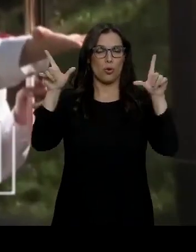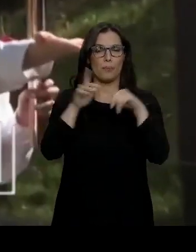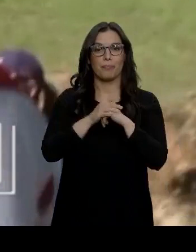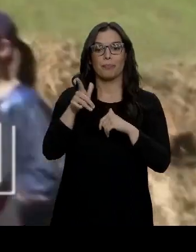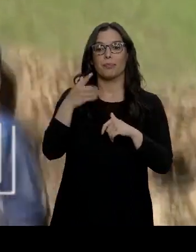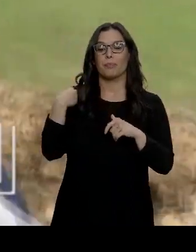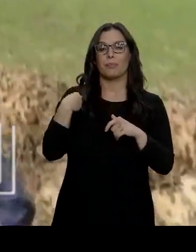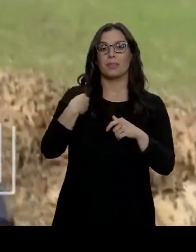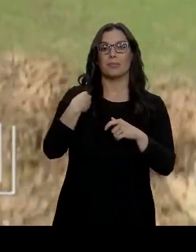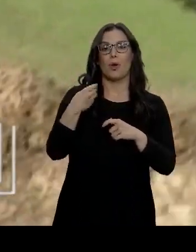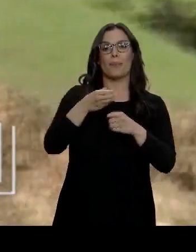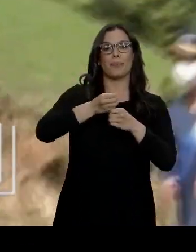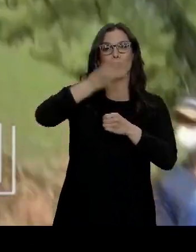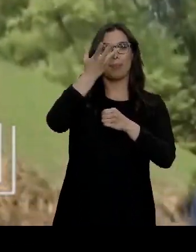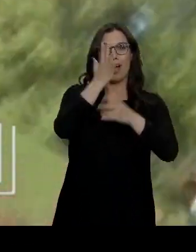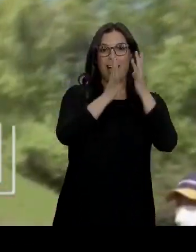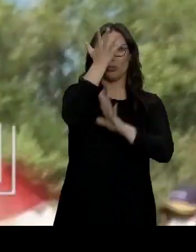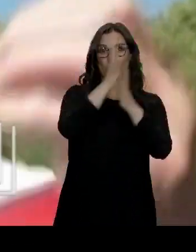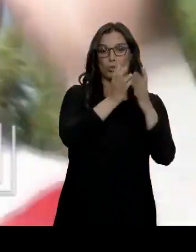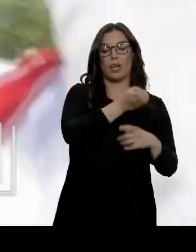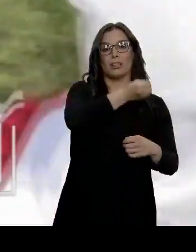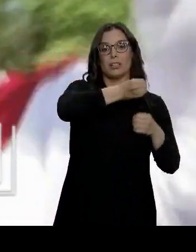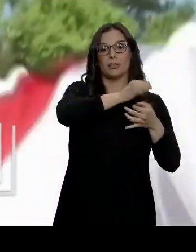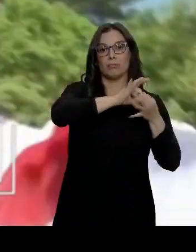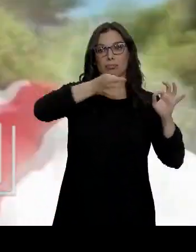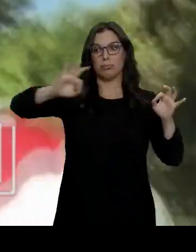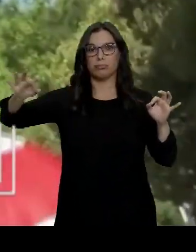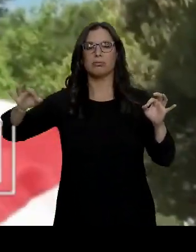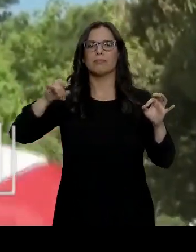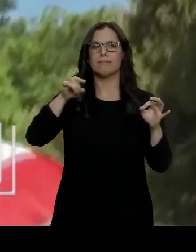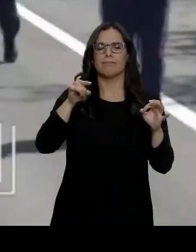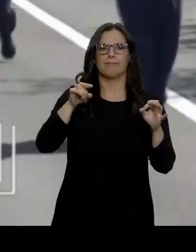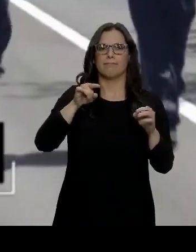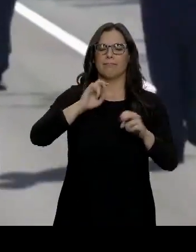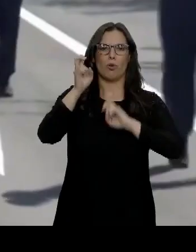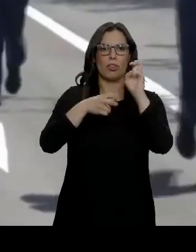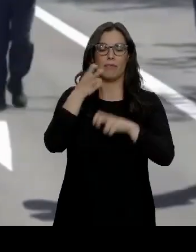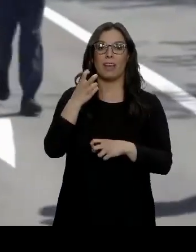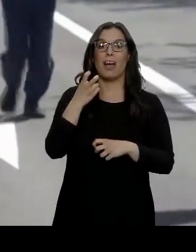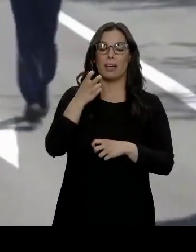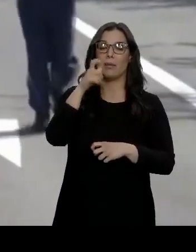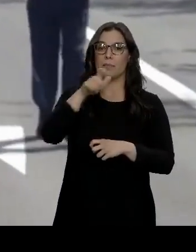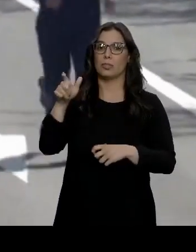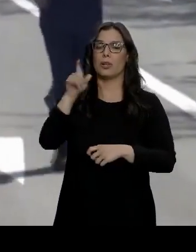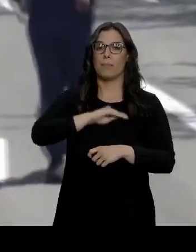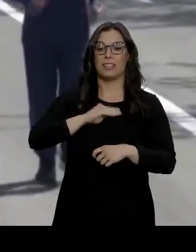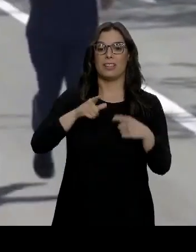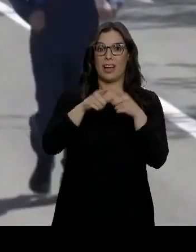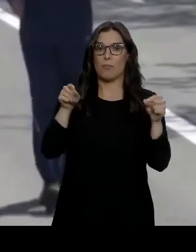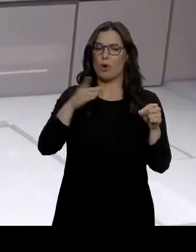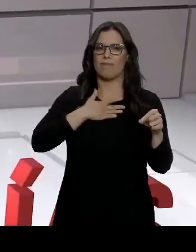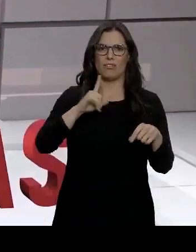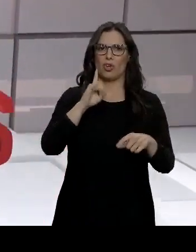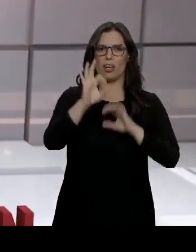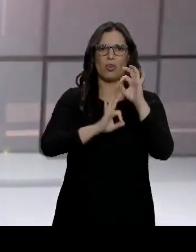de la antorcha olímpica y más de un 70% de la población nipona prefiere que no haya cita olímpica.